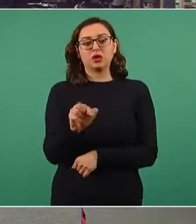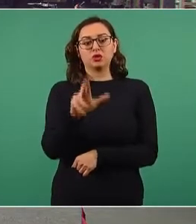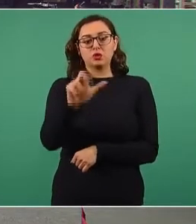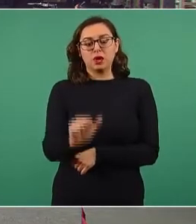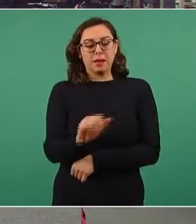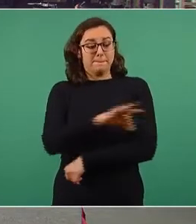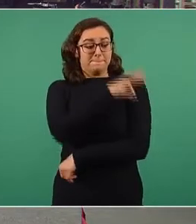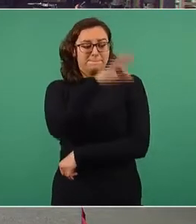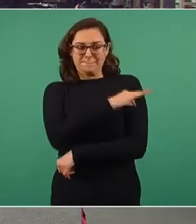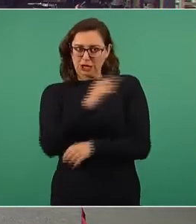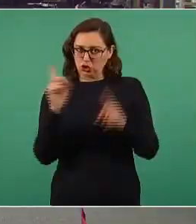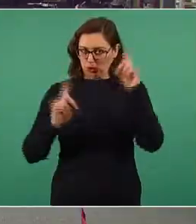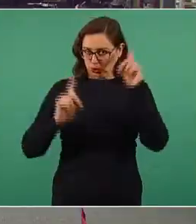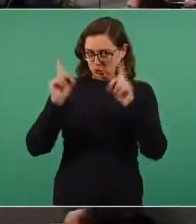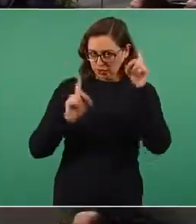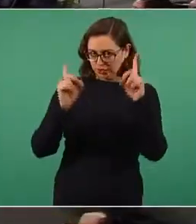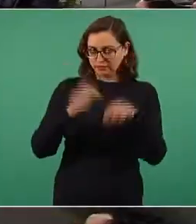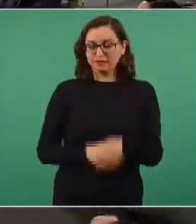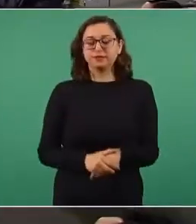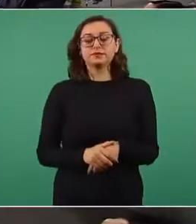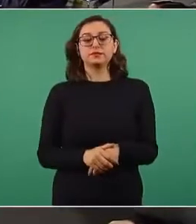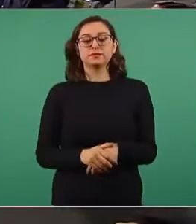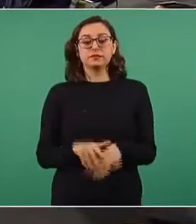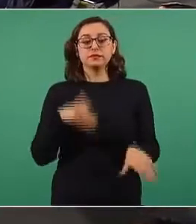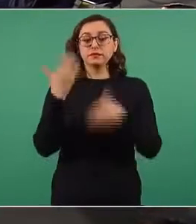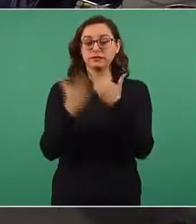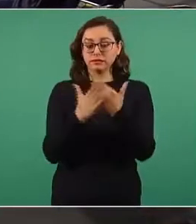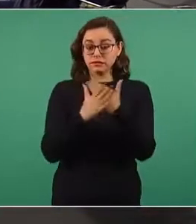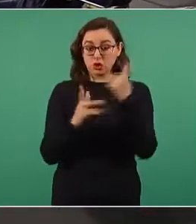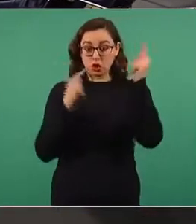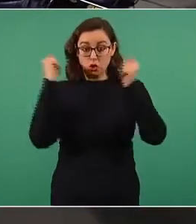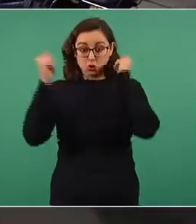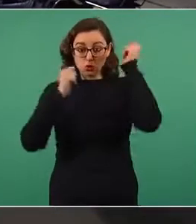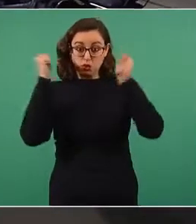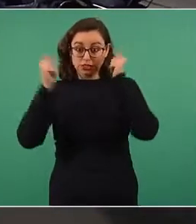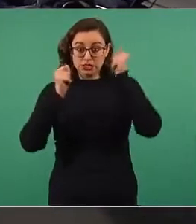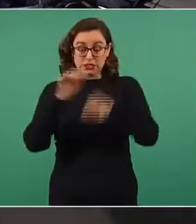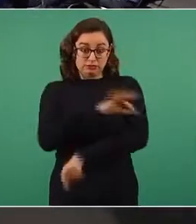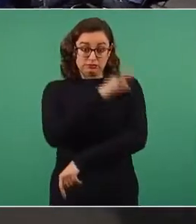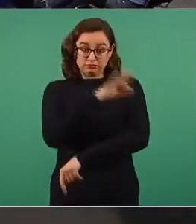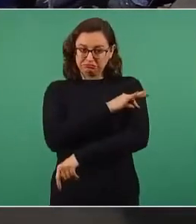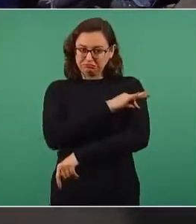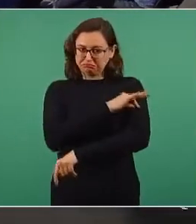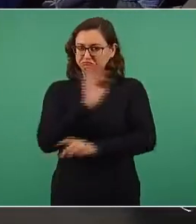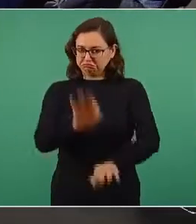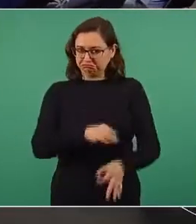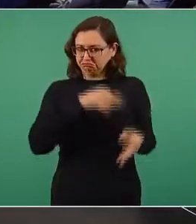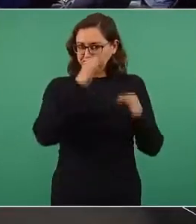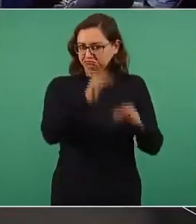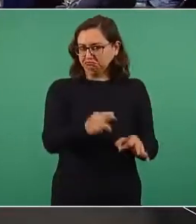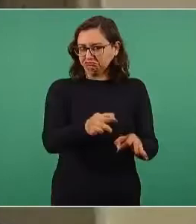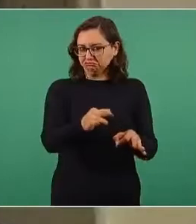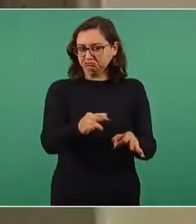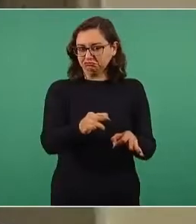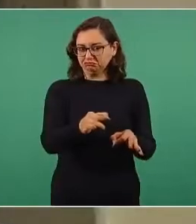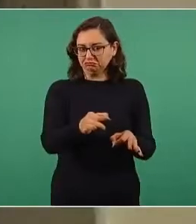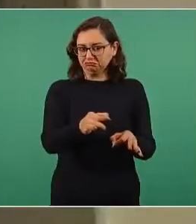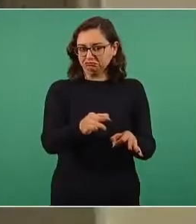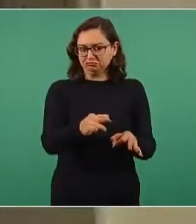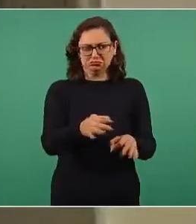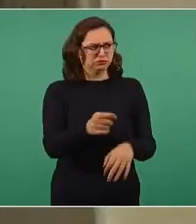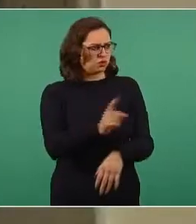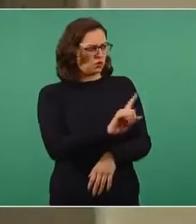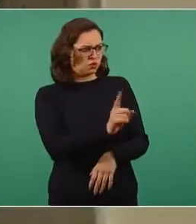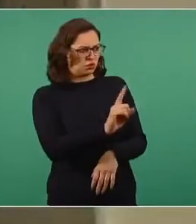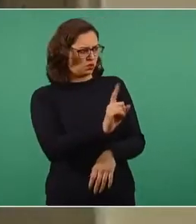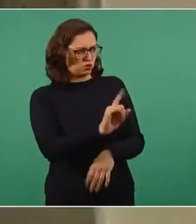vacunación. Entonces, la vacunación para zonas turísticas queda de momento aplazada, y en la frontera hay reportes de que,